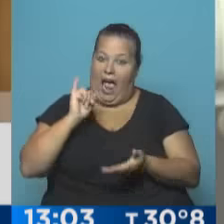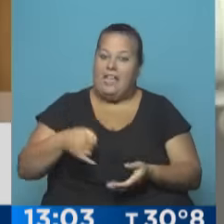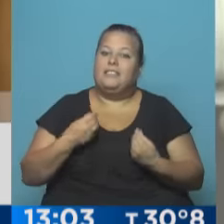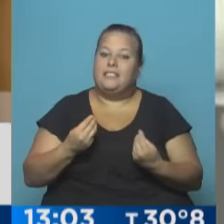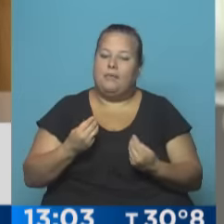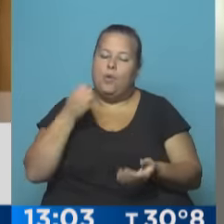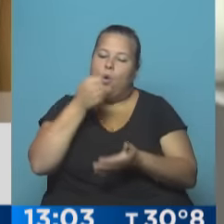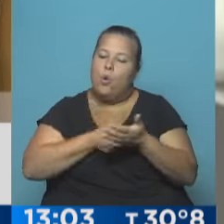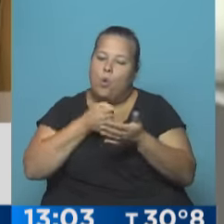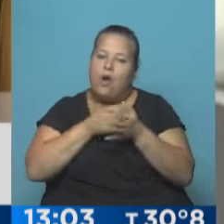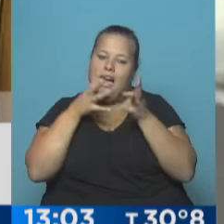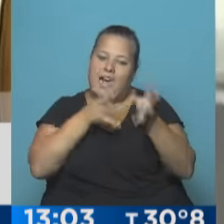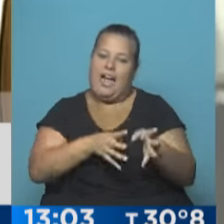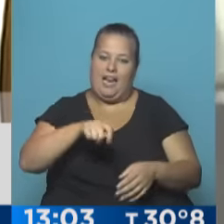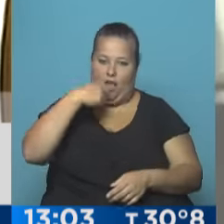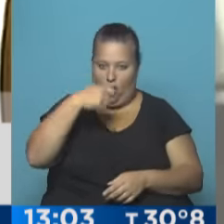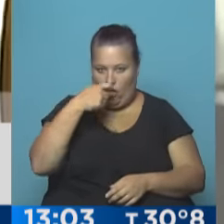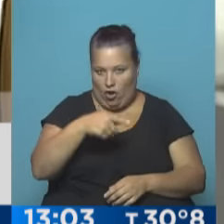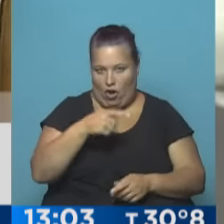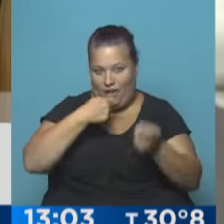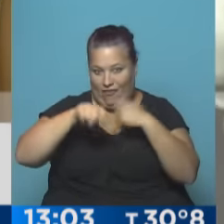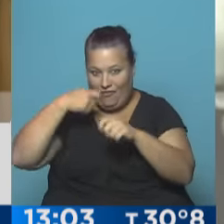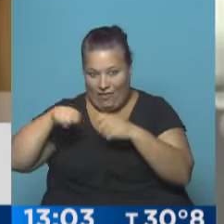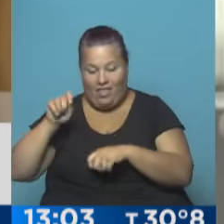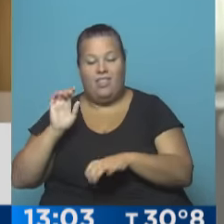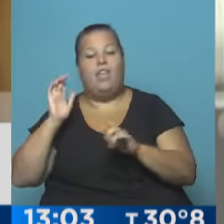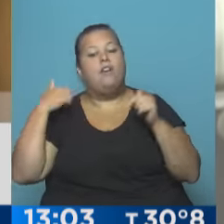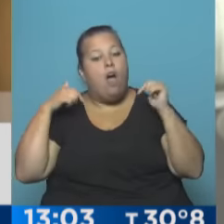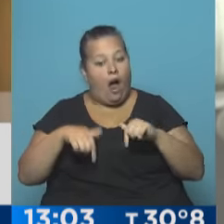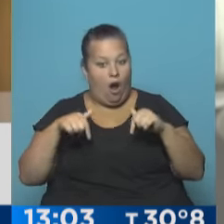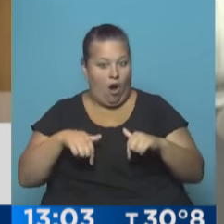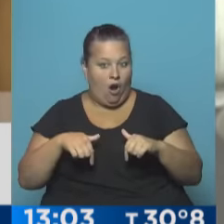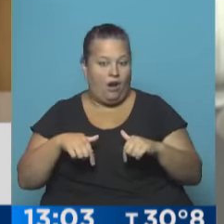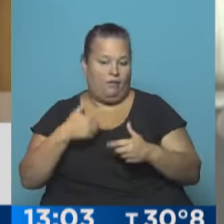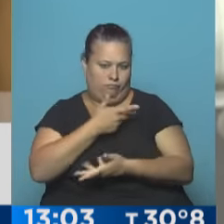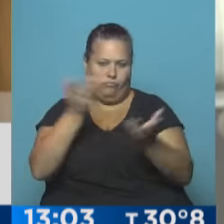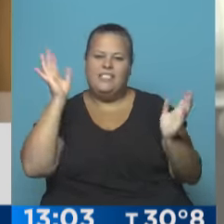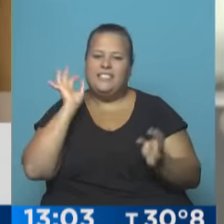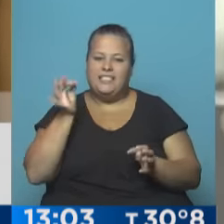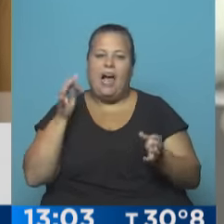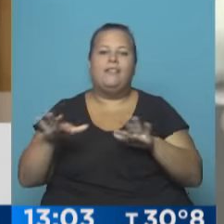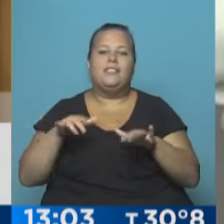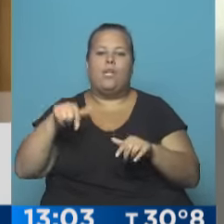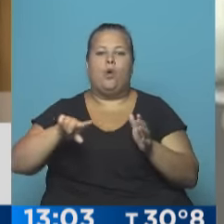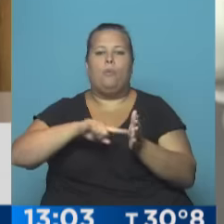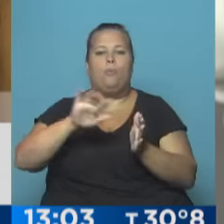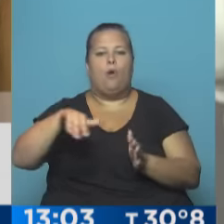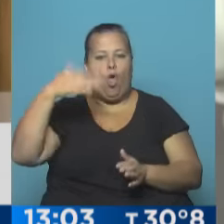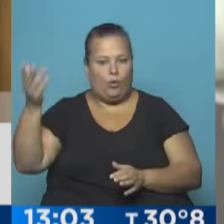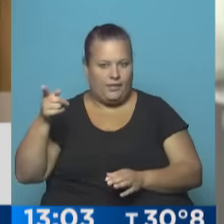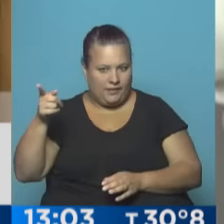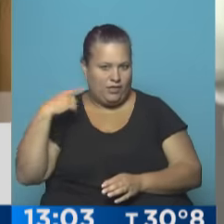es la lucha contra el narcotráfico donde hoy es público todo lo que está sucediendo en la provincia de Buenos